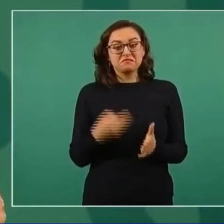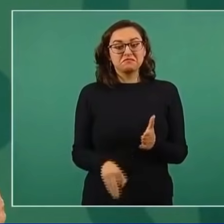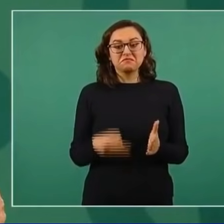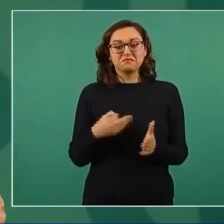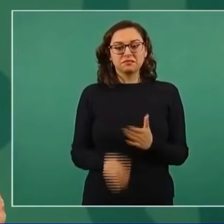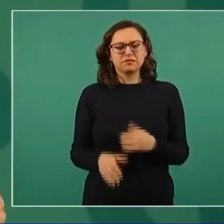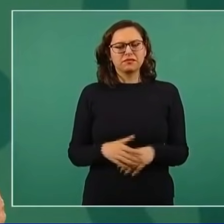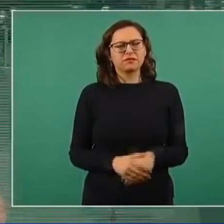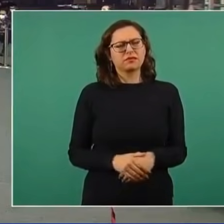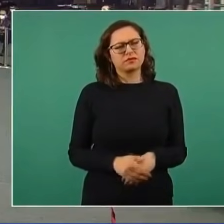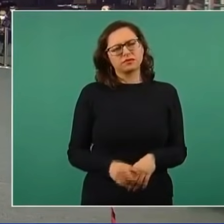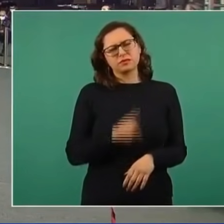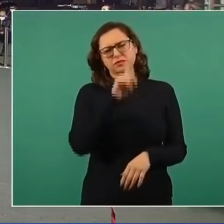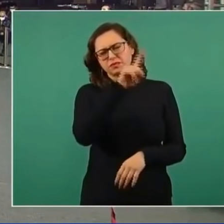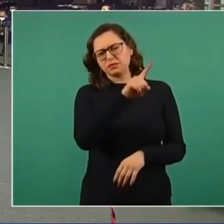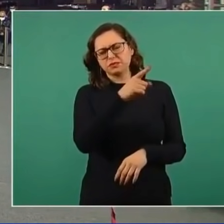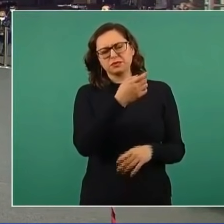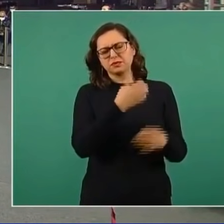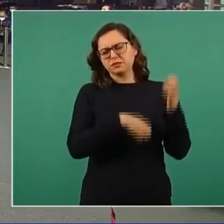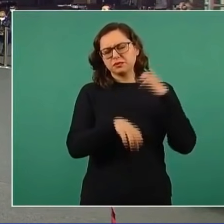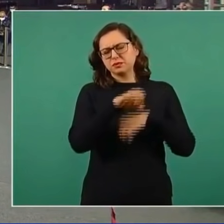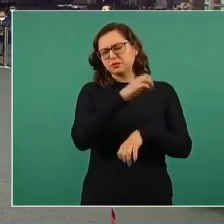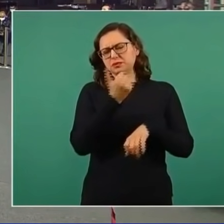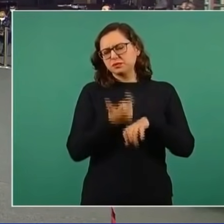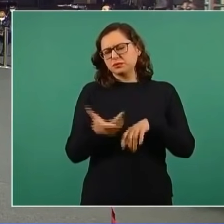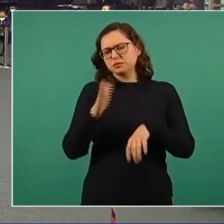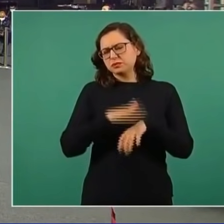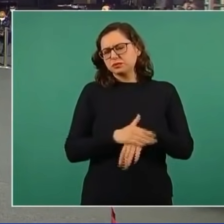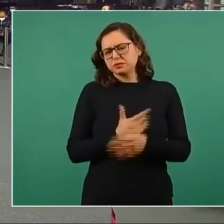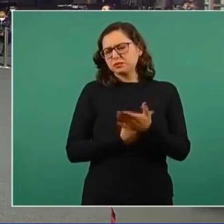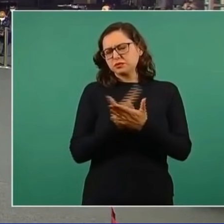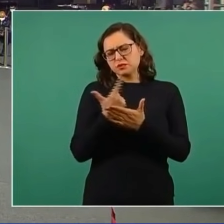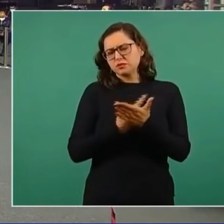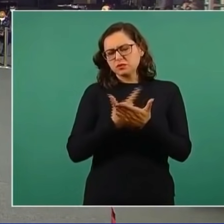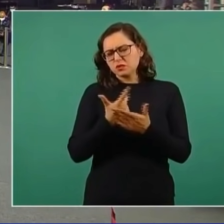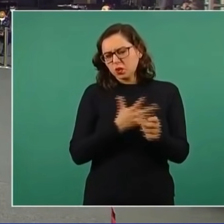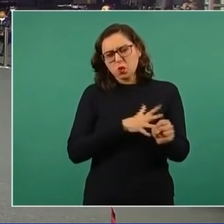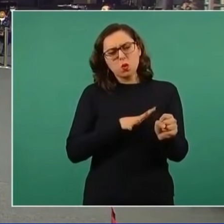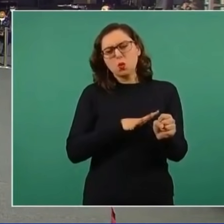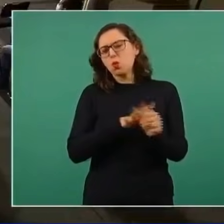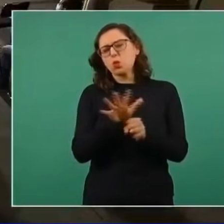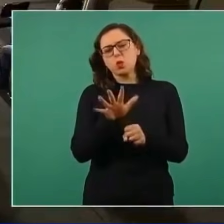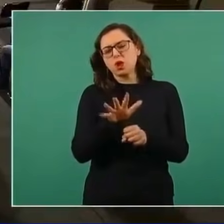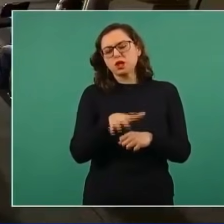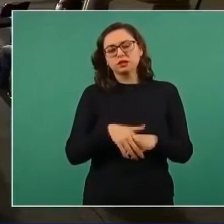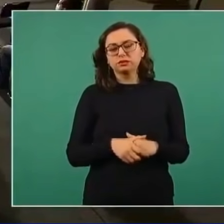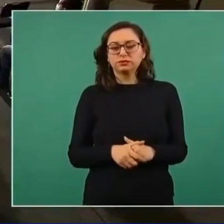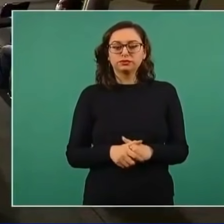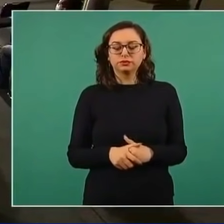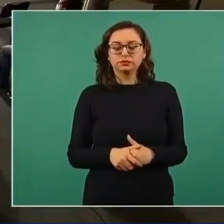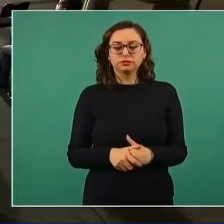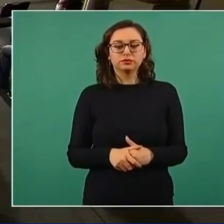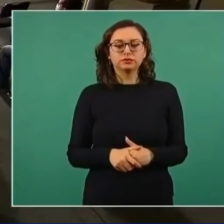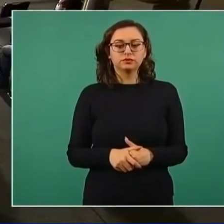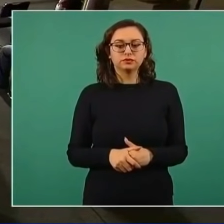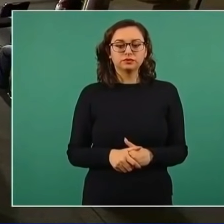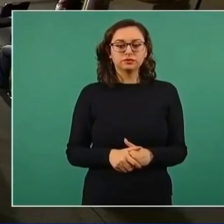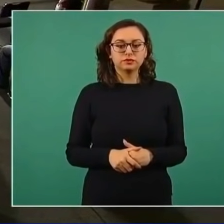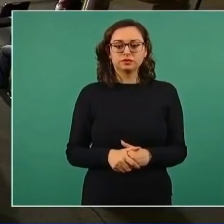¿Qué cuentas le entregaron de lo reinvertido de las utilidades de Salinas para acá,